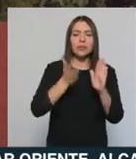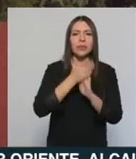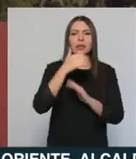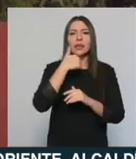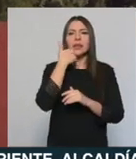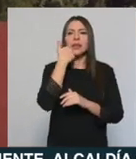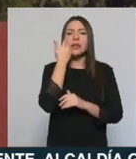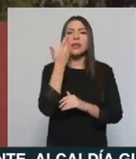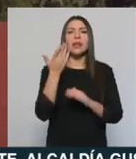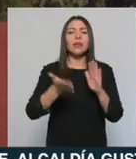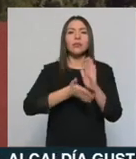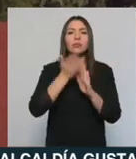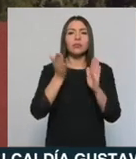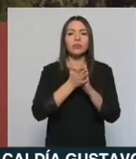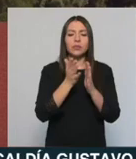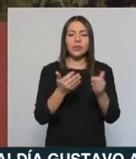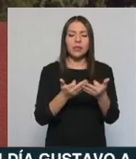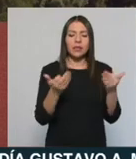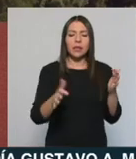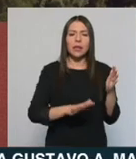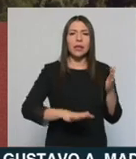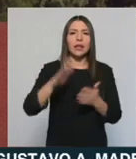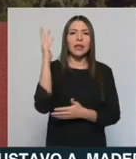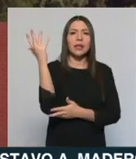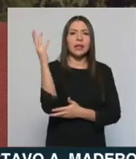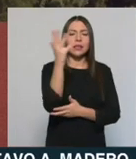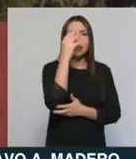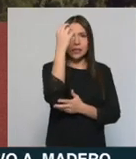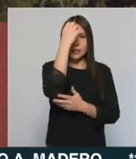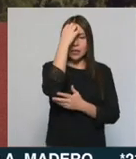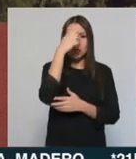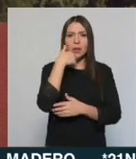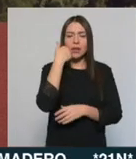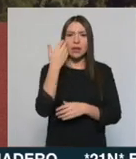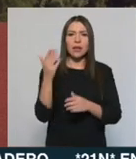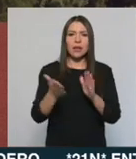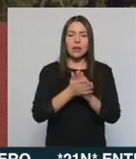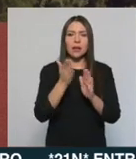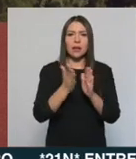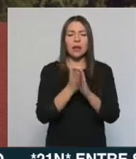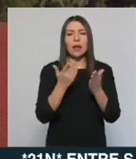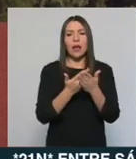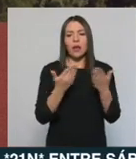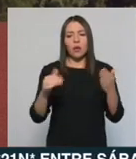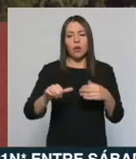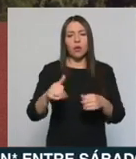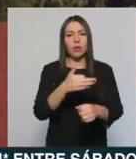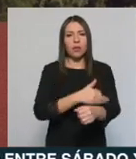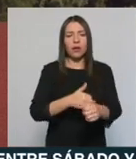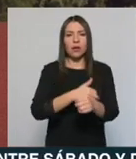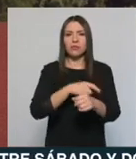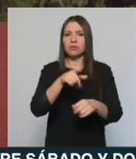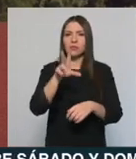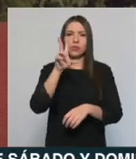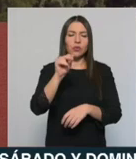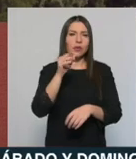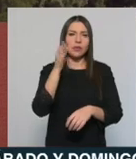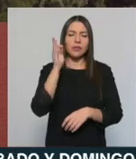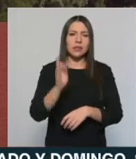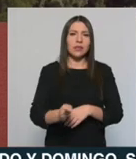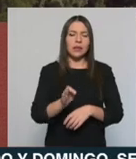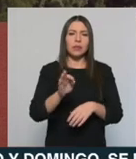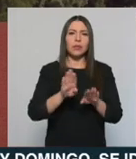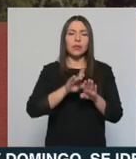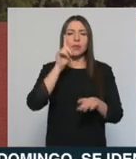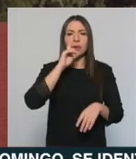interior del bosque de Chapultepec. Por supuesto, esto está en litigio y bueno, hoy por la tarde se pronunciarán en defensa las autoridades federales y también